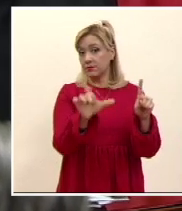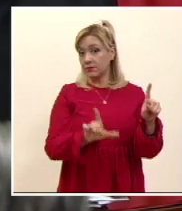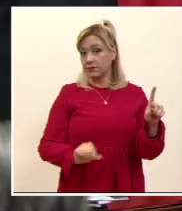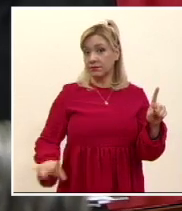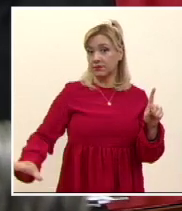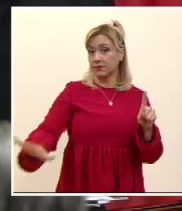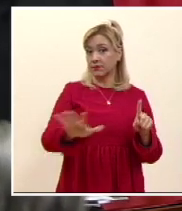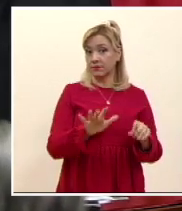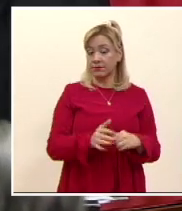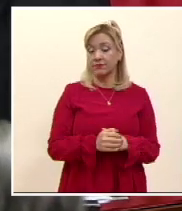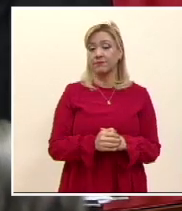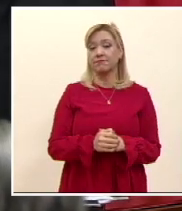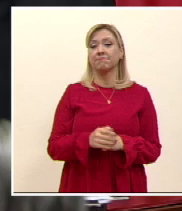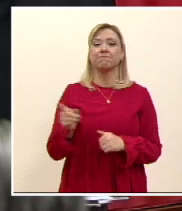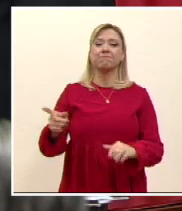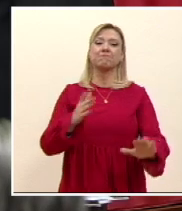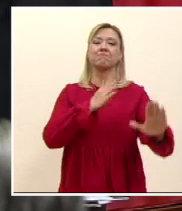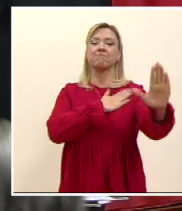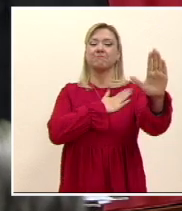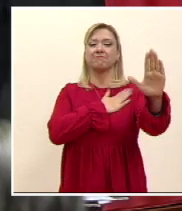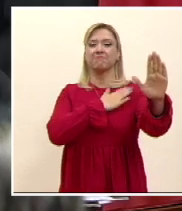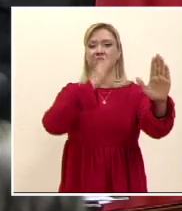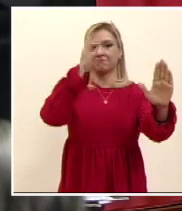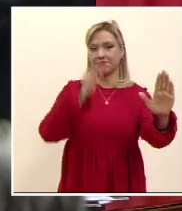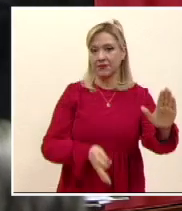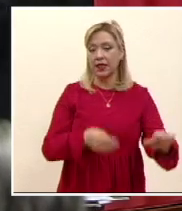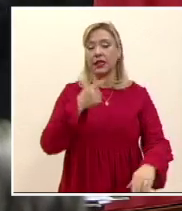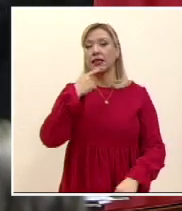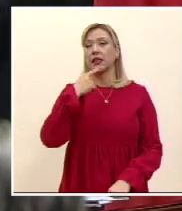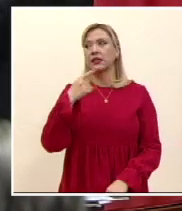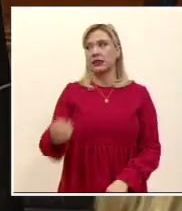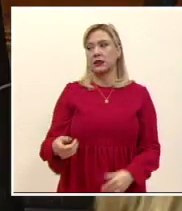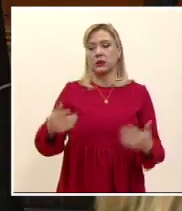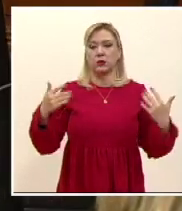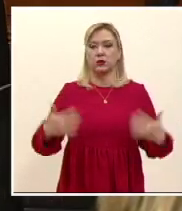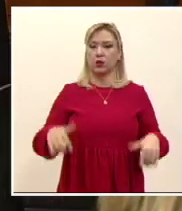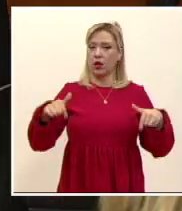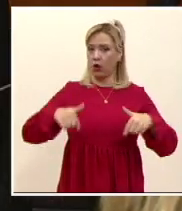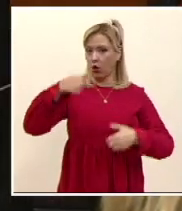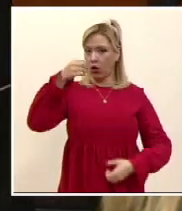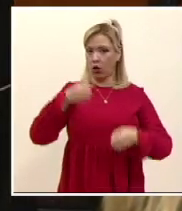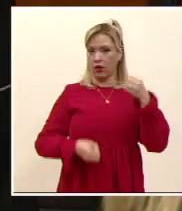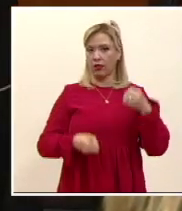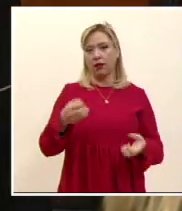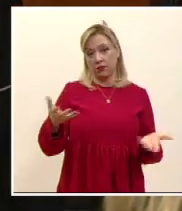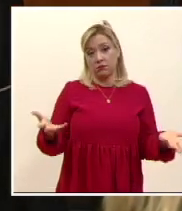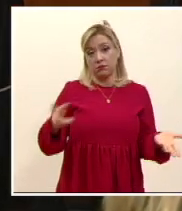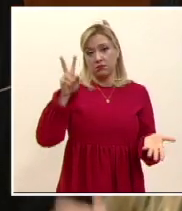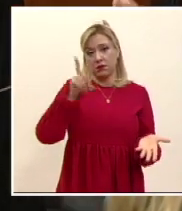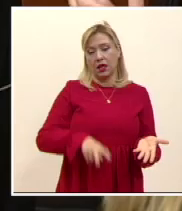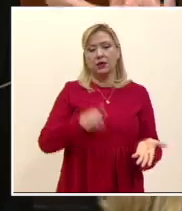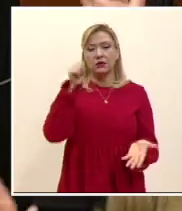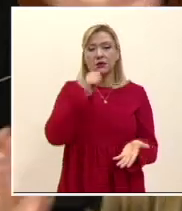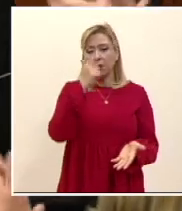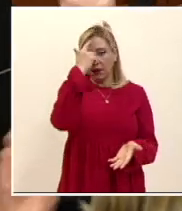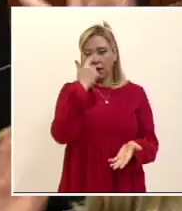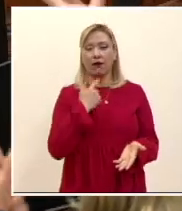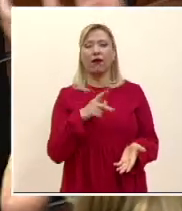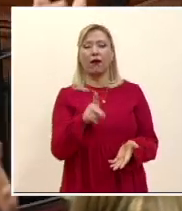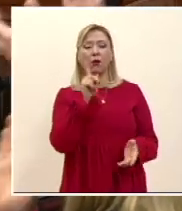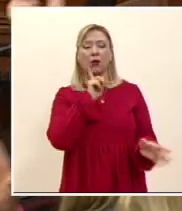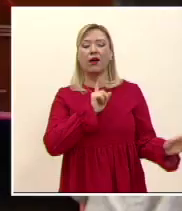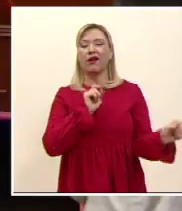Federación. Tras rendir protesta, subrayó que es una muestra del Pleno de la Corte por romper los techos de